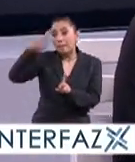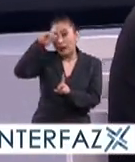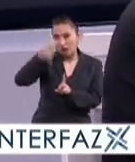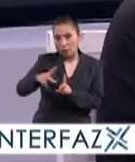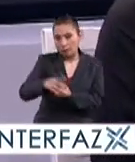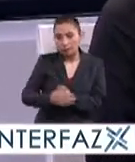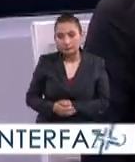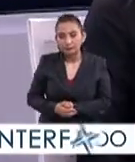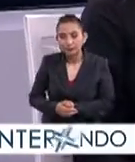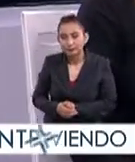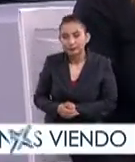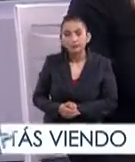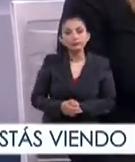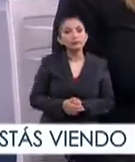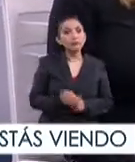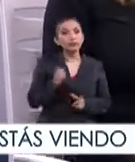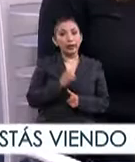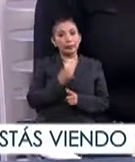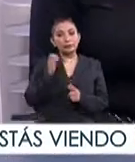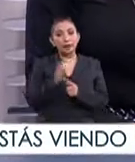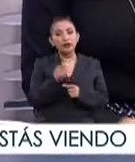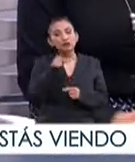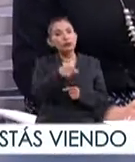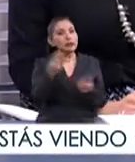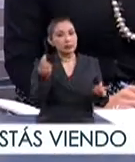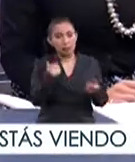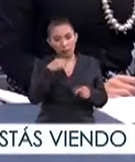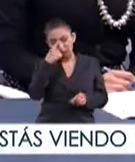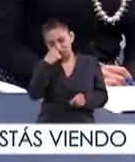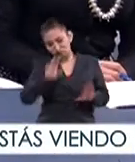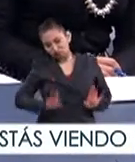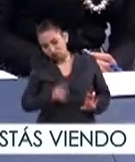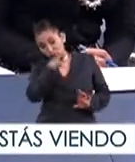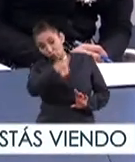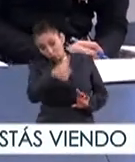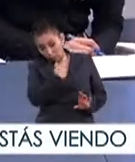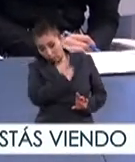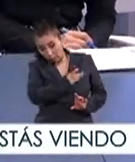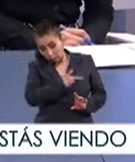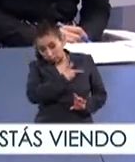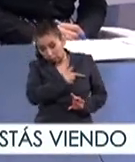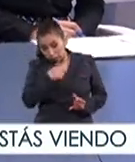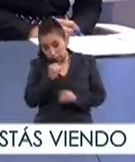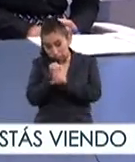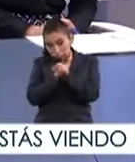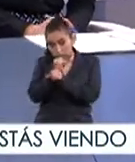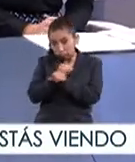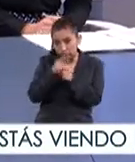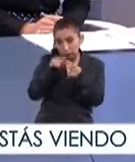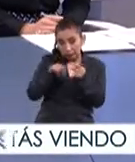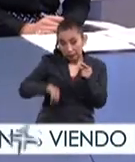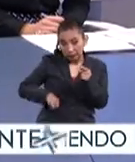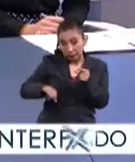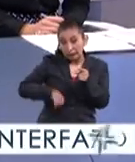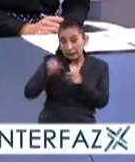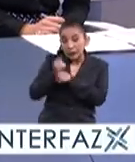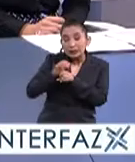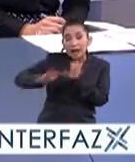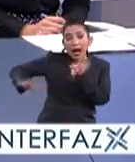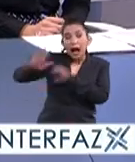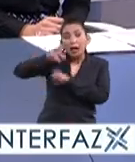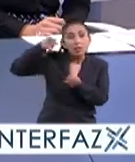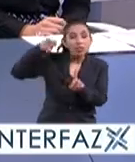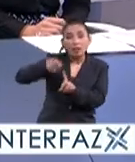México. Entonces, ¿qué necesitamos? Estudiantes que estén interesados por la investigación en el